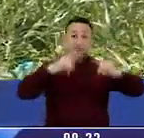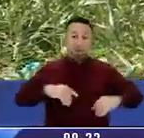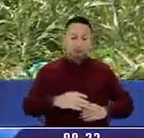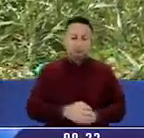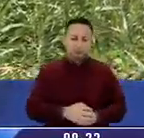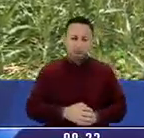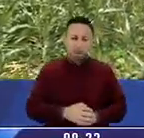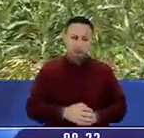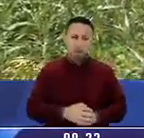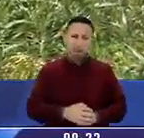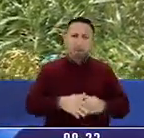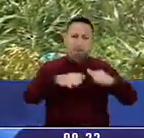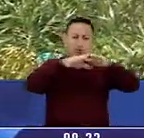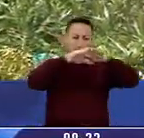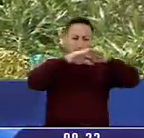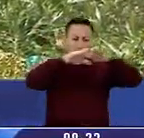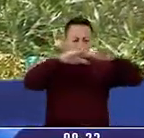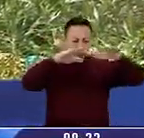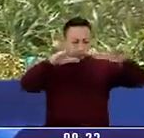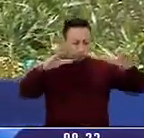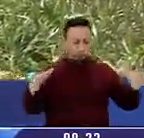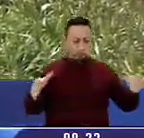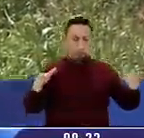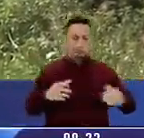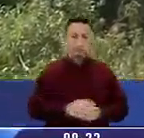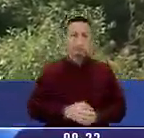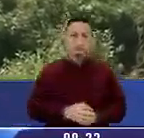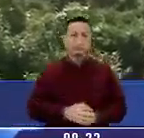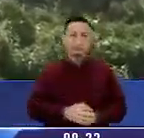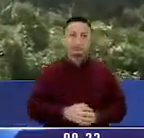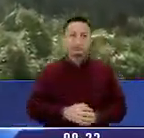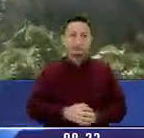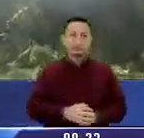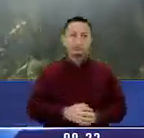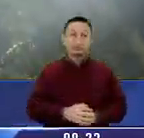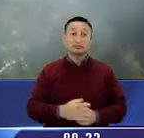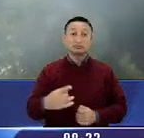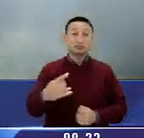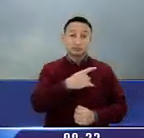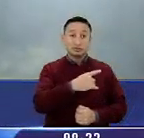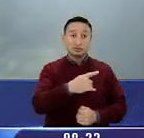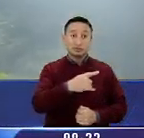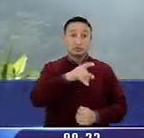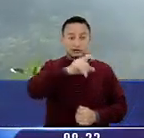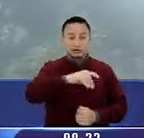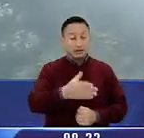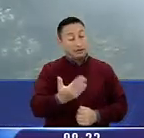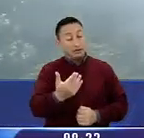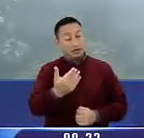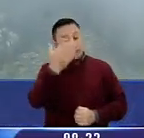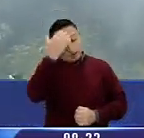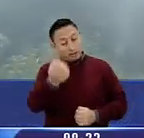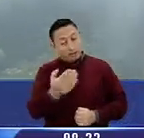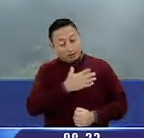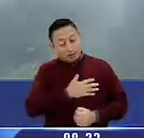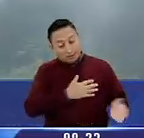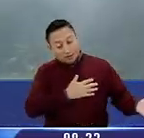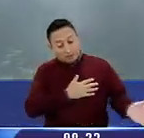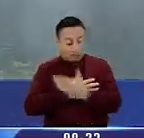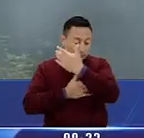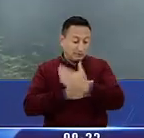de costales, saquillos, en la cubierta. Se le procedió a levantar al señor, a decirle: señor, buenos días, por favor, retírese